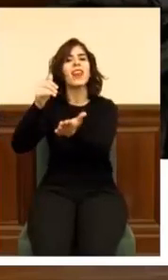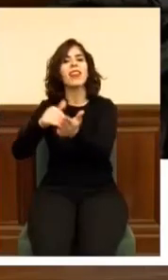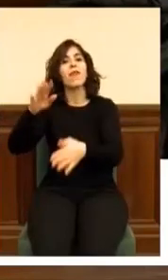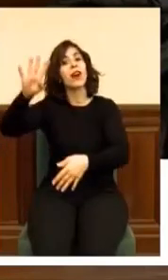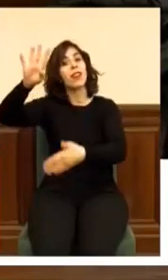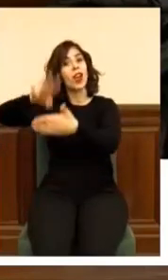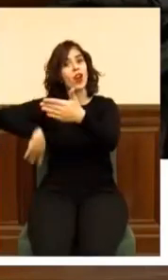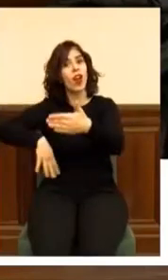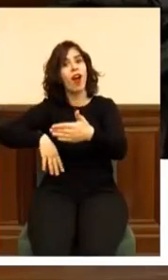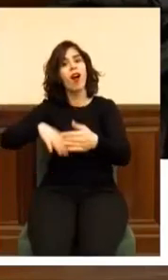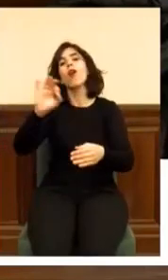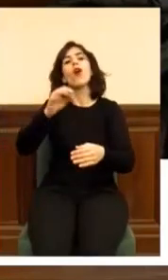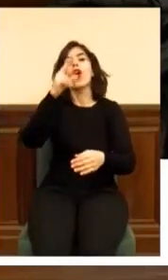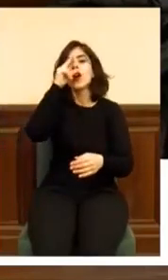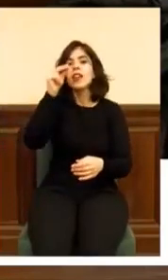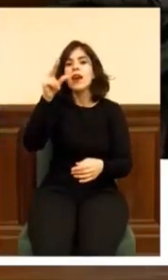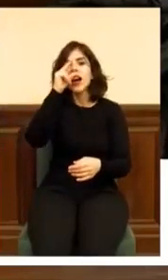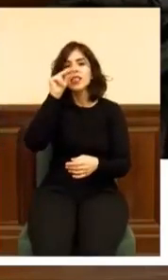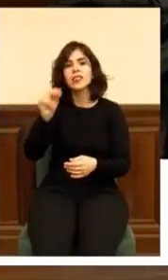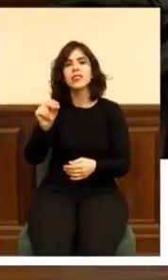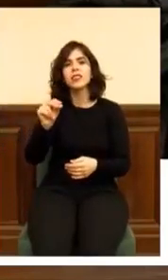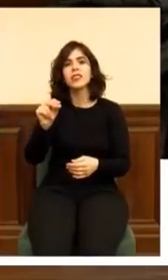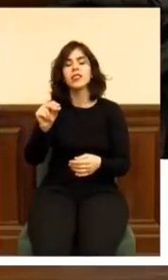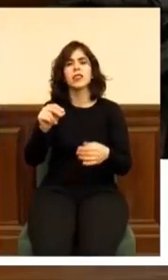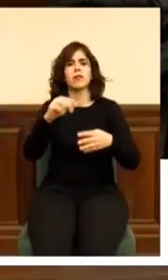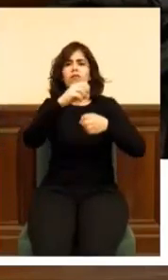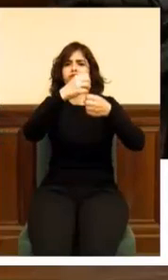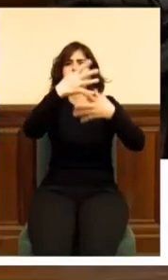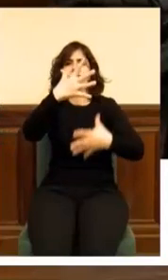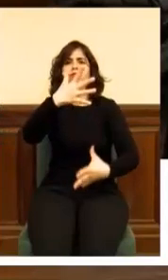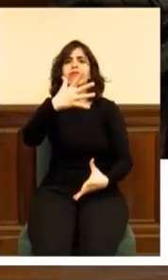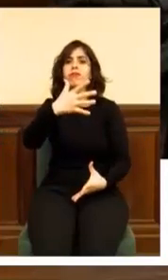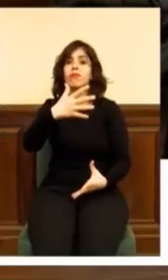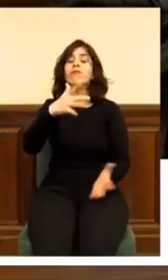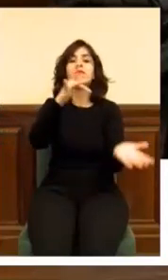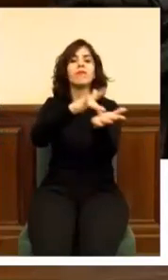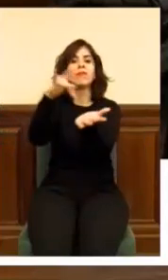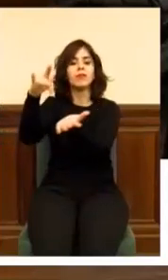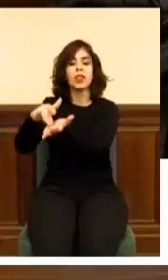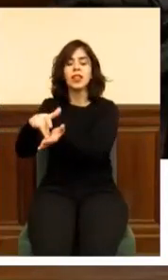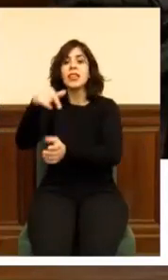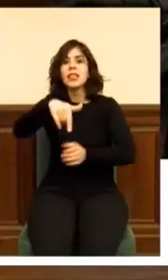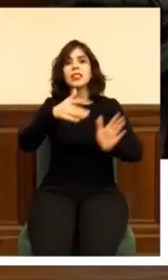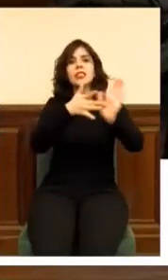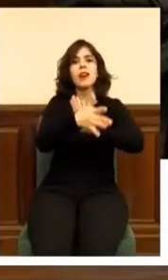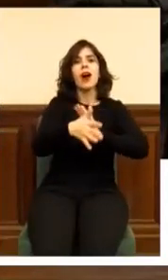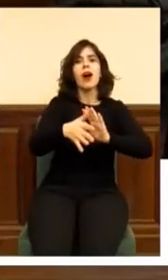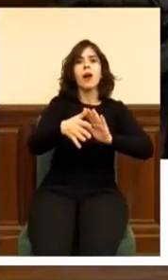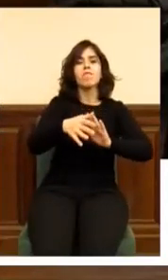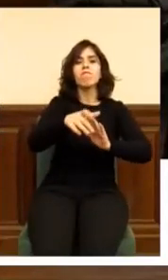Barcelona, como Rivas, Baciamadrid, y que viene a introducir un elemento de transformación en la